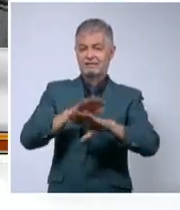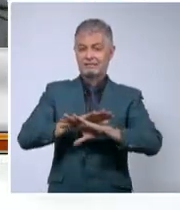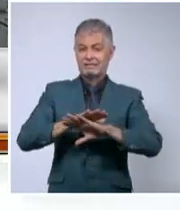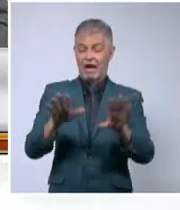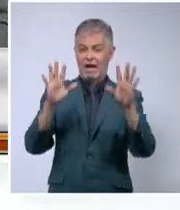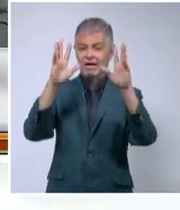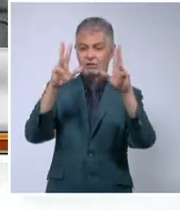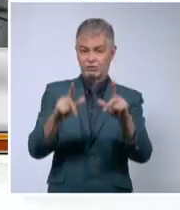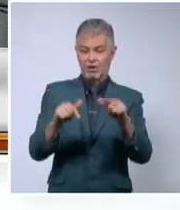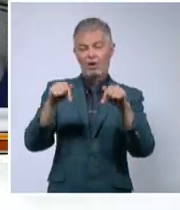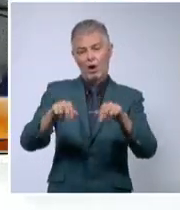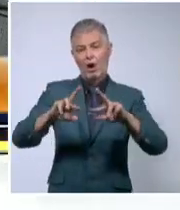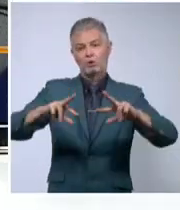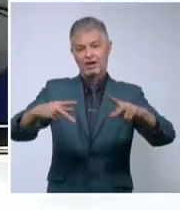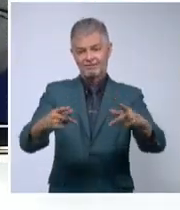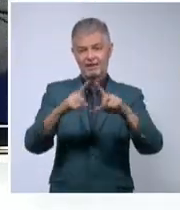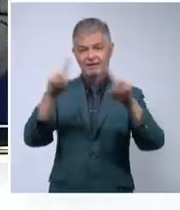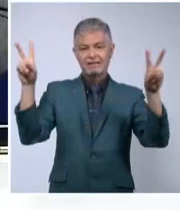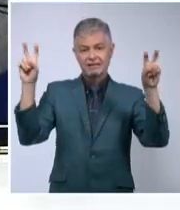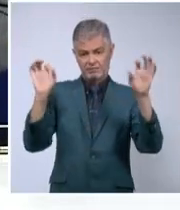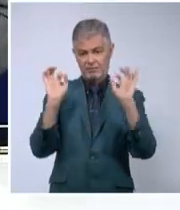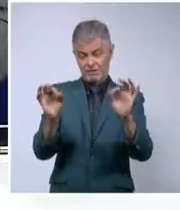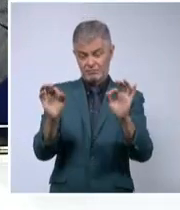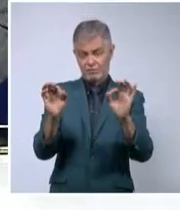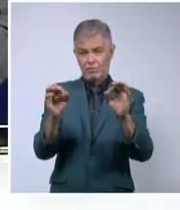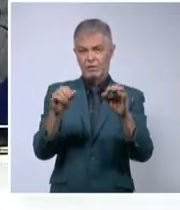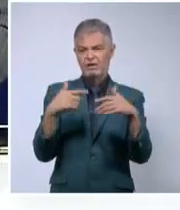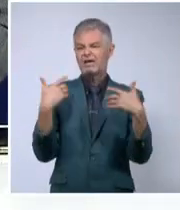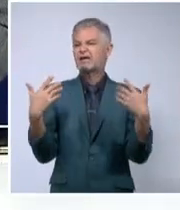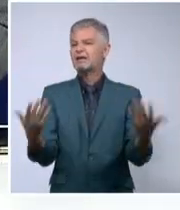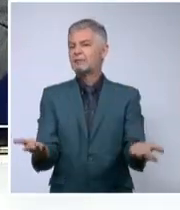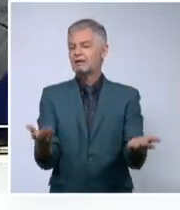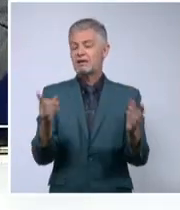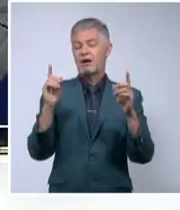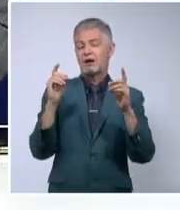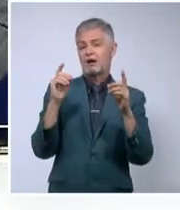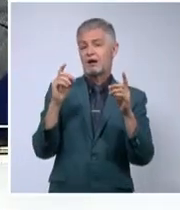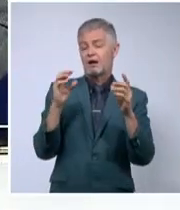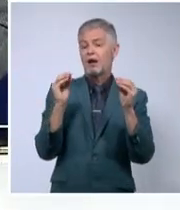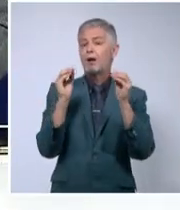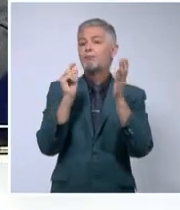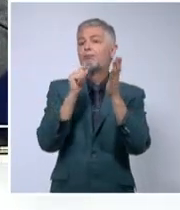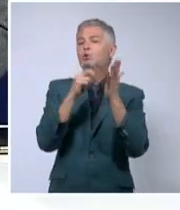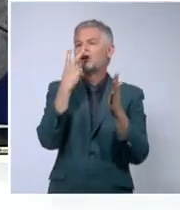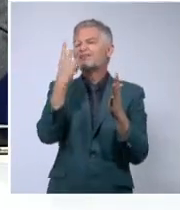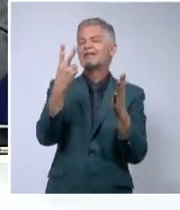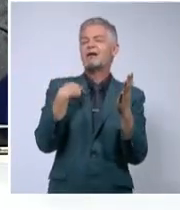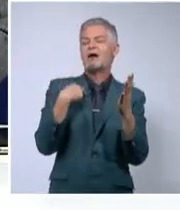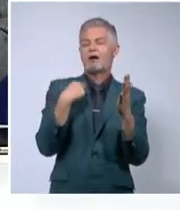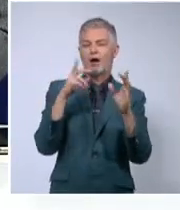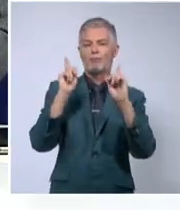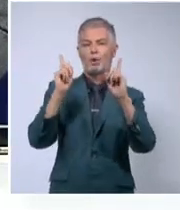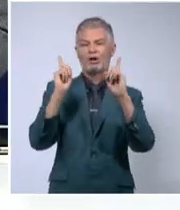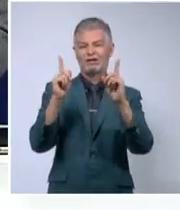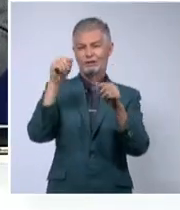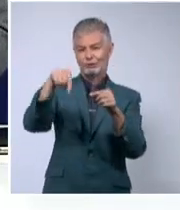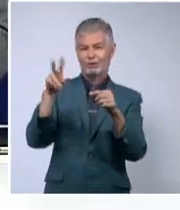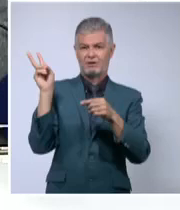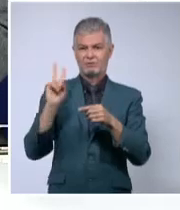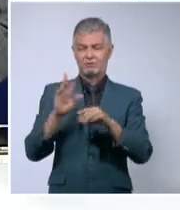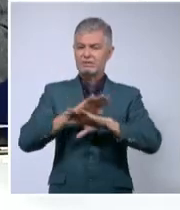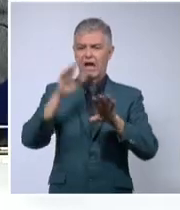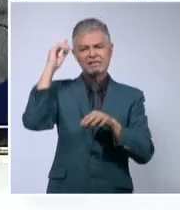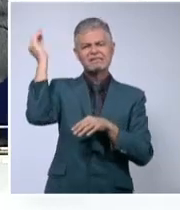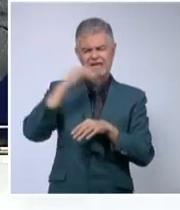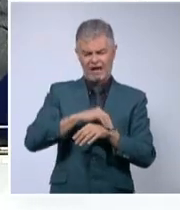podemos volver al tema con más certeza de lo que pudiera pasar en términos políticos en el país sudamericano. Bueno, ya es conocido la victoria del